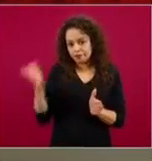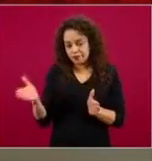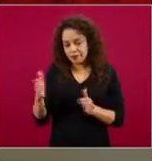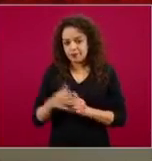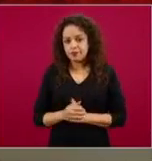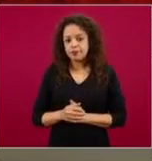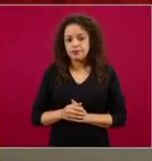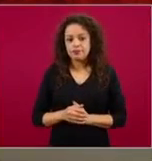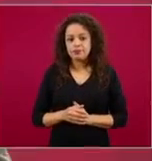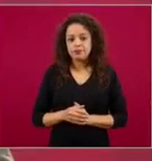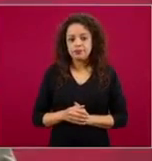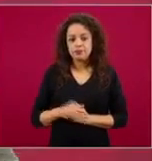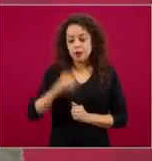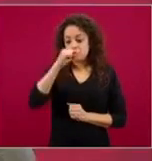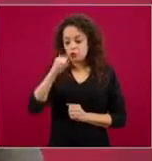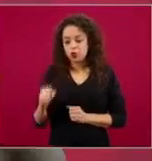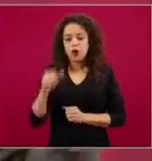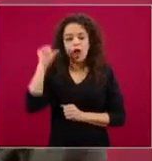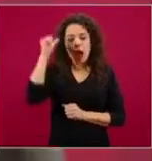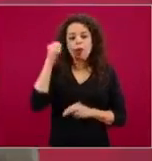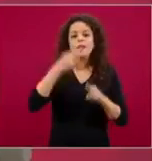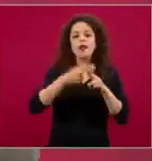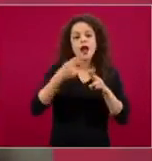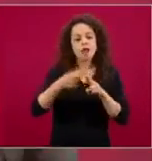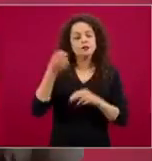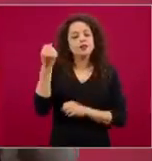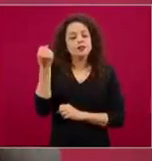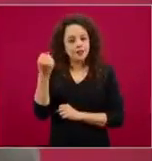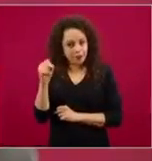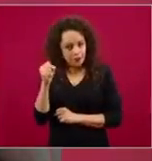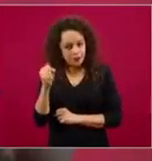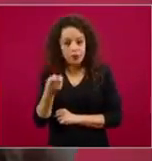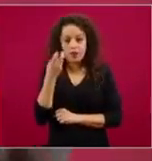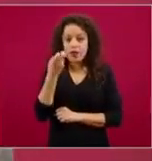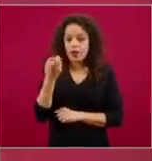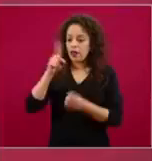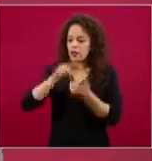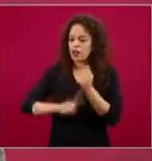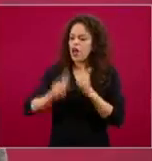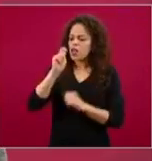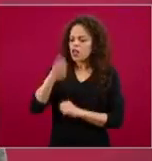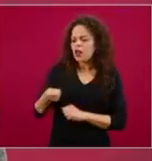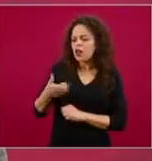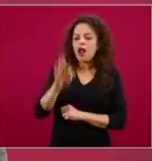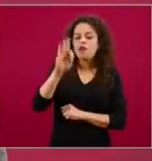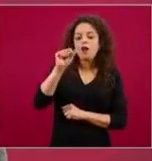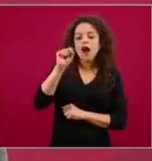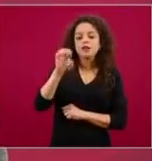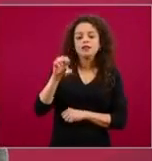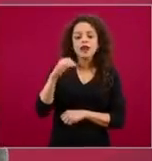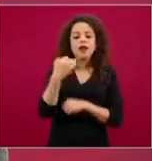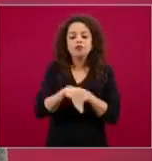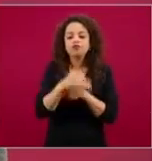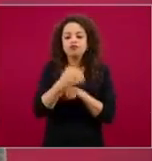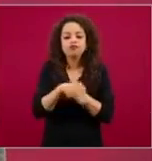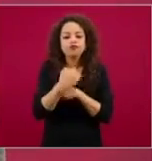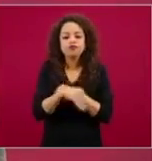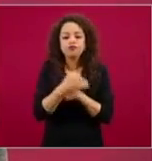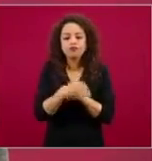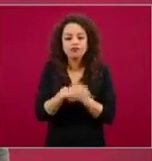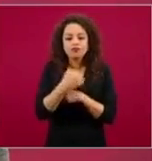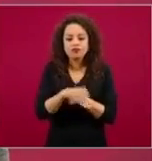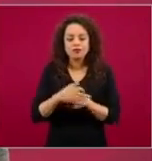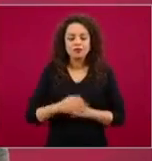hasta septiembre. Y empezó a entrar en lo que llamamos fase temporal. El